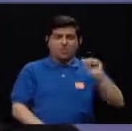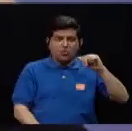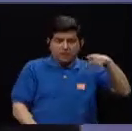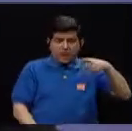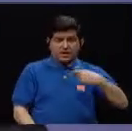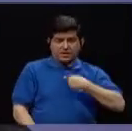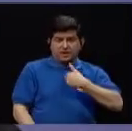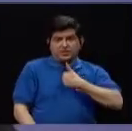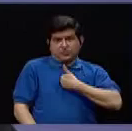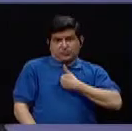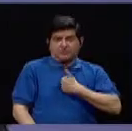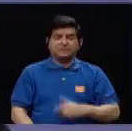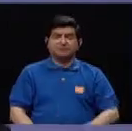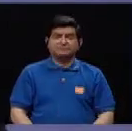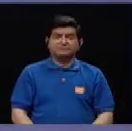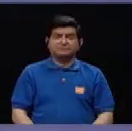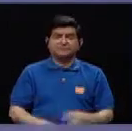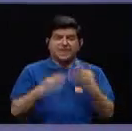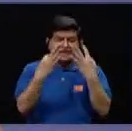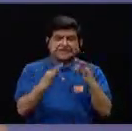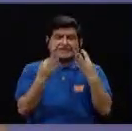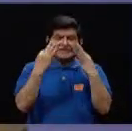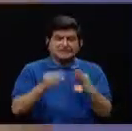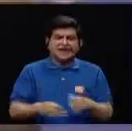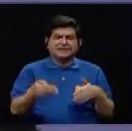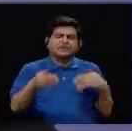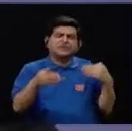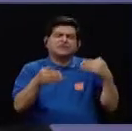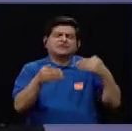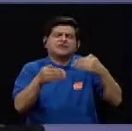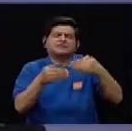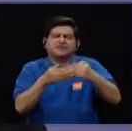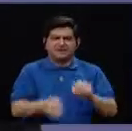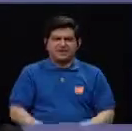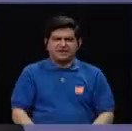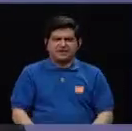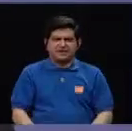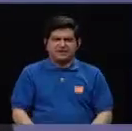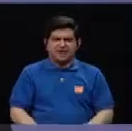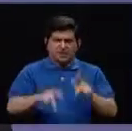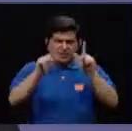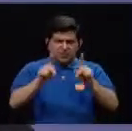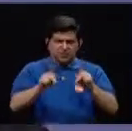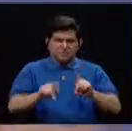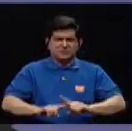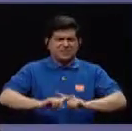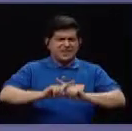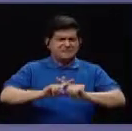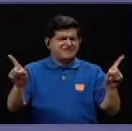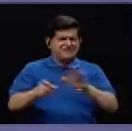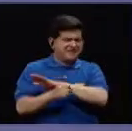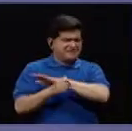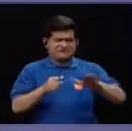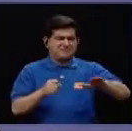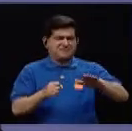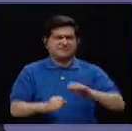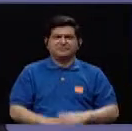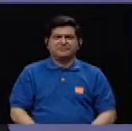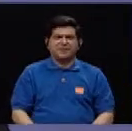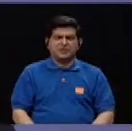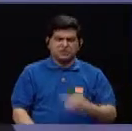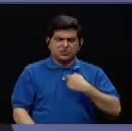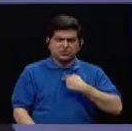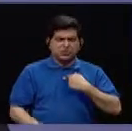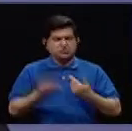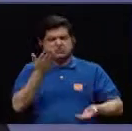la Alejandra que soy yo, entonces trato de acercarla a mí y cuando el personaje es totalmente diferente,